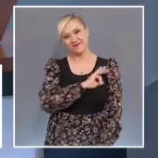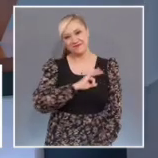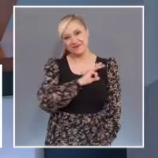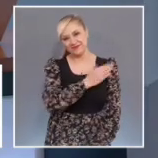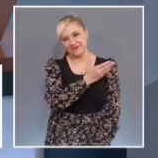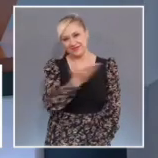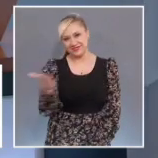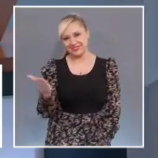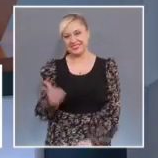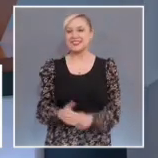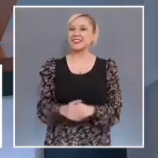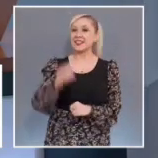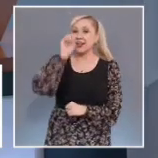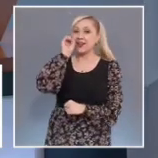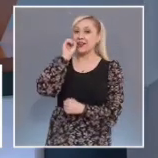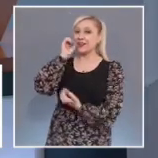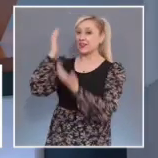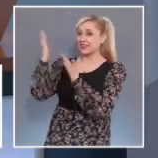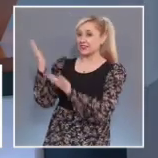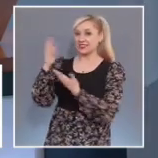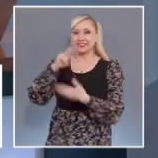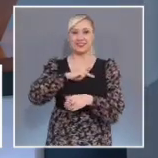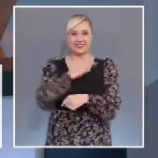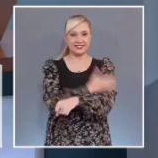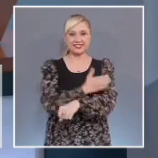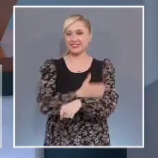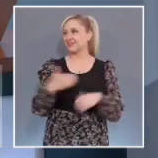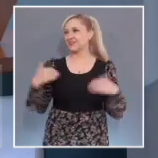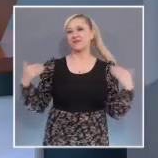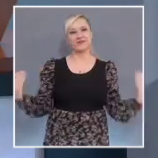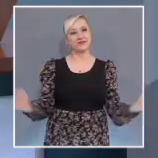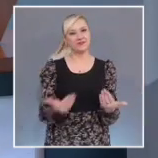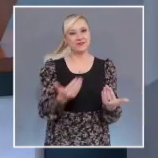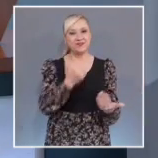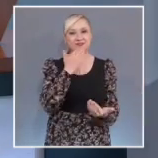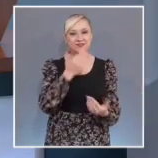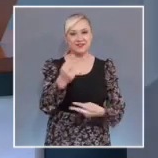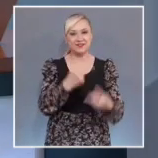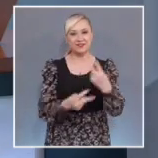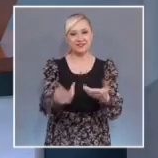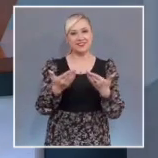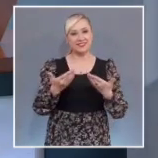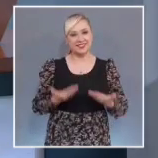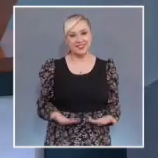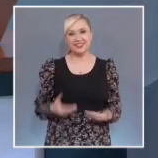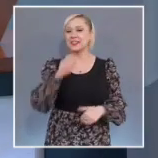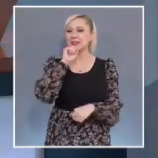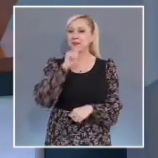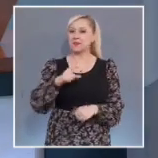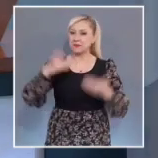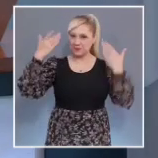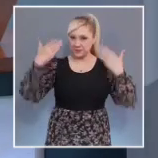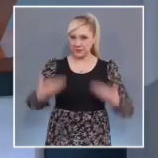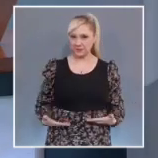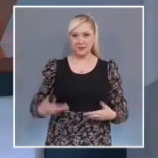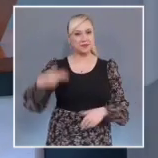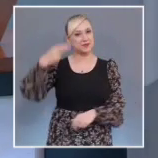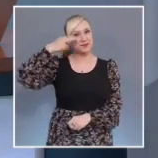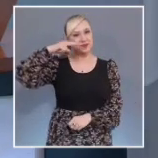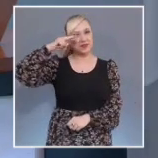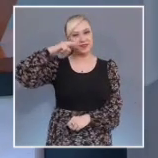nombre de todo este equipo de trabajo. Le damos la más cordial bienvenida y saludamos a mi compañera Nidia Díaz